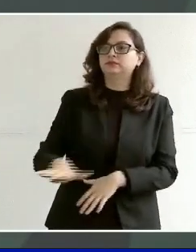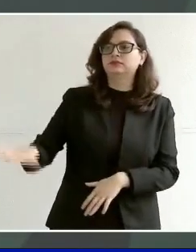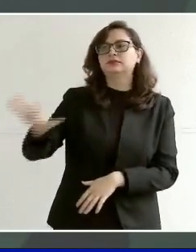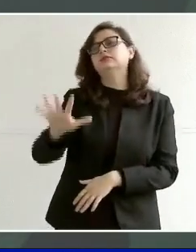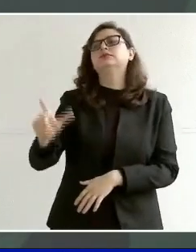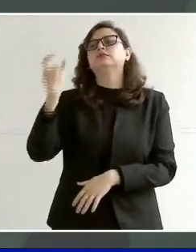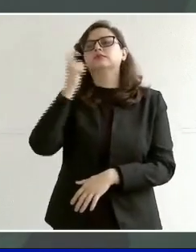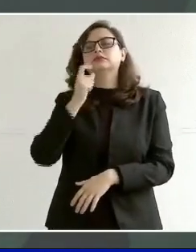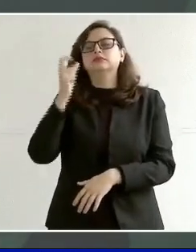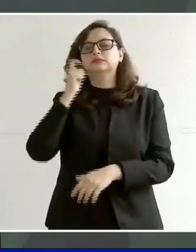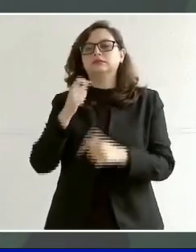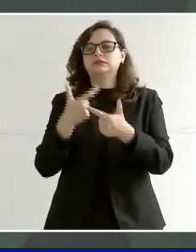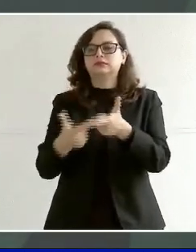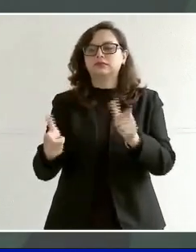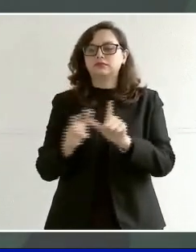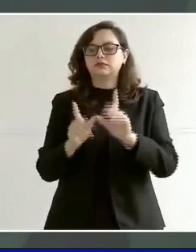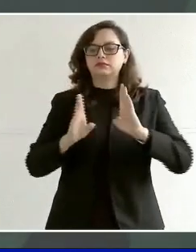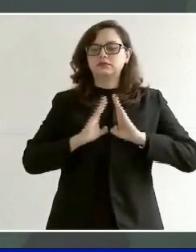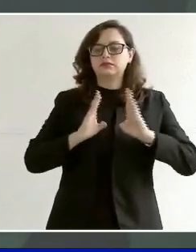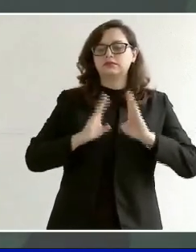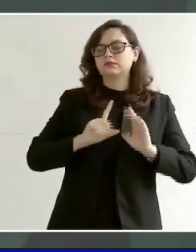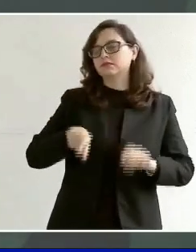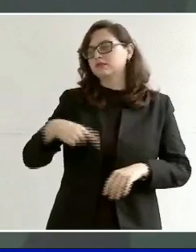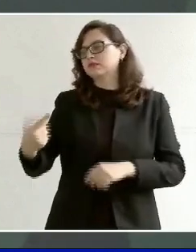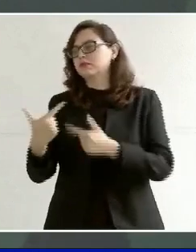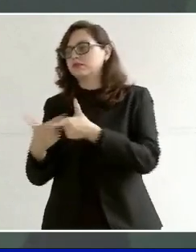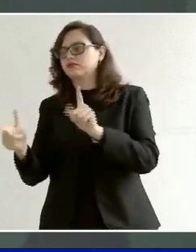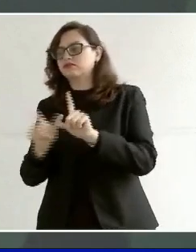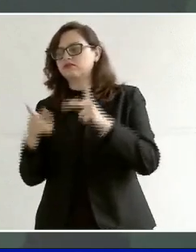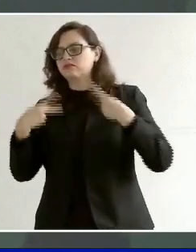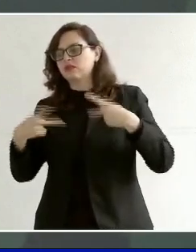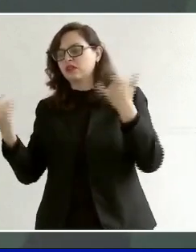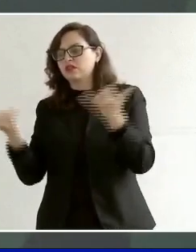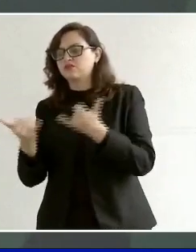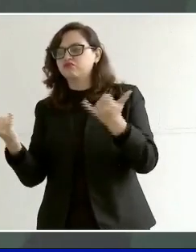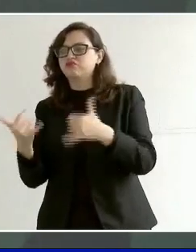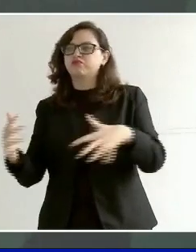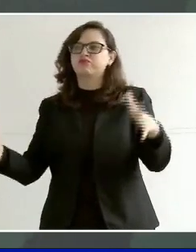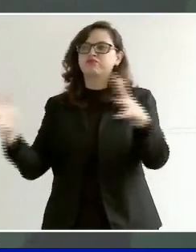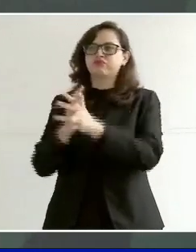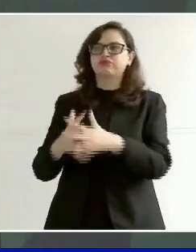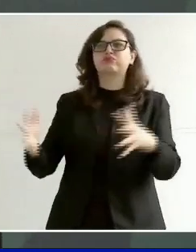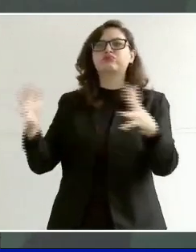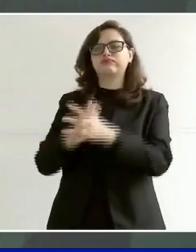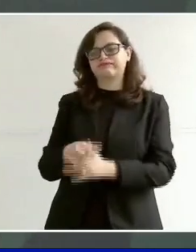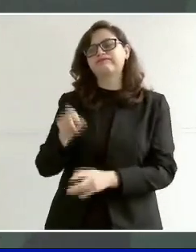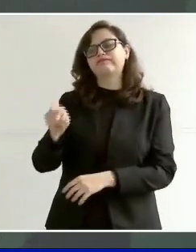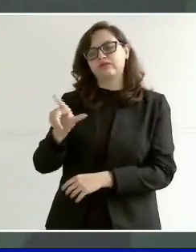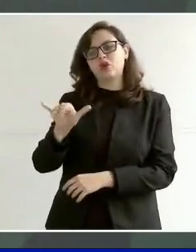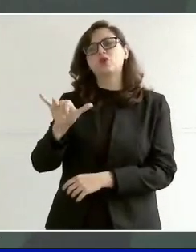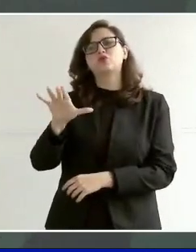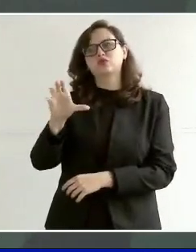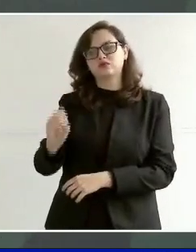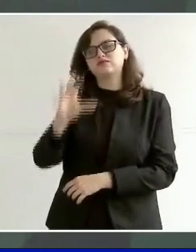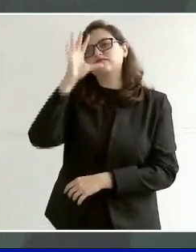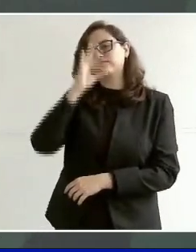grupos militares se enfrentaban con rebeldes, donde resultara muerto el maestro Lucio,